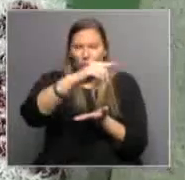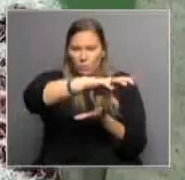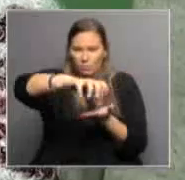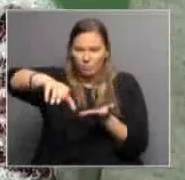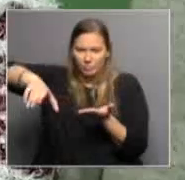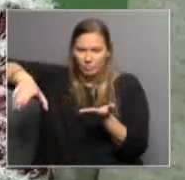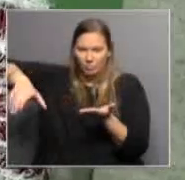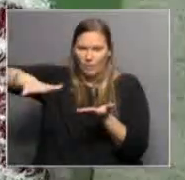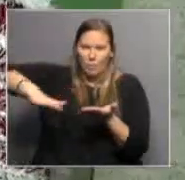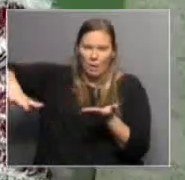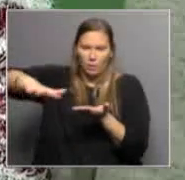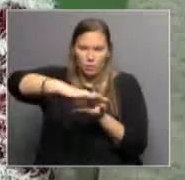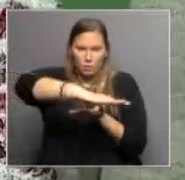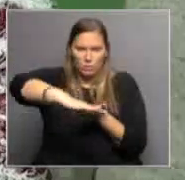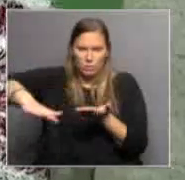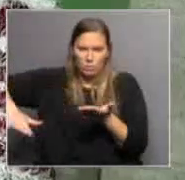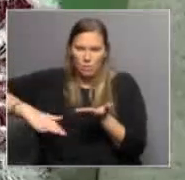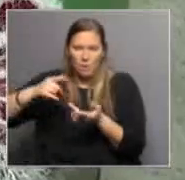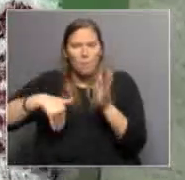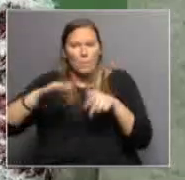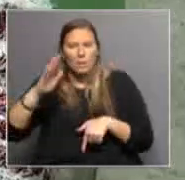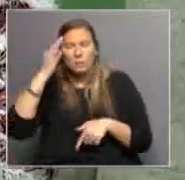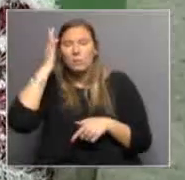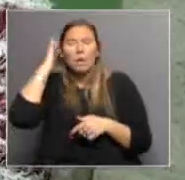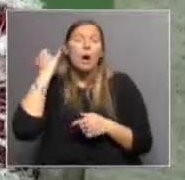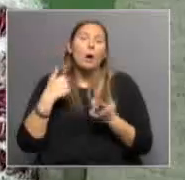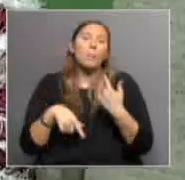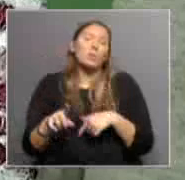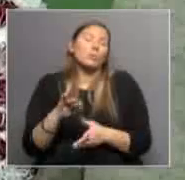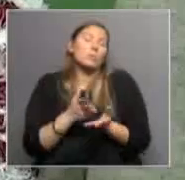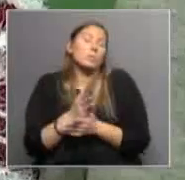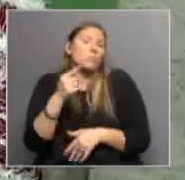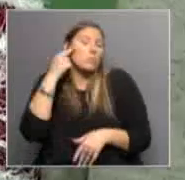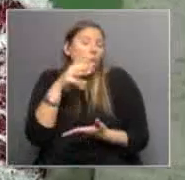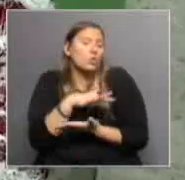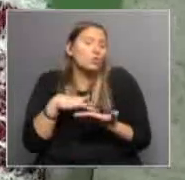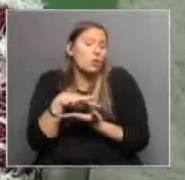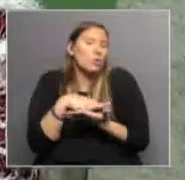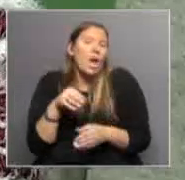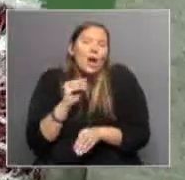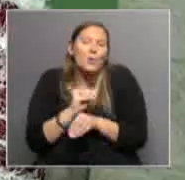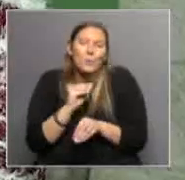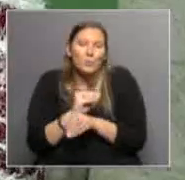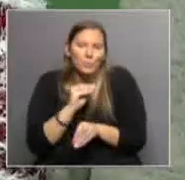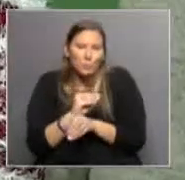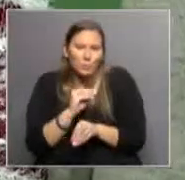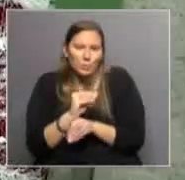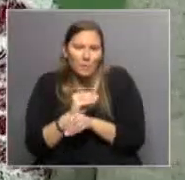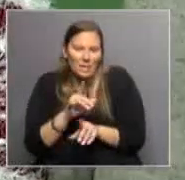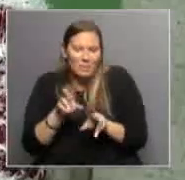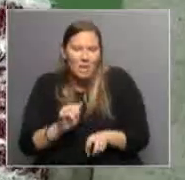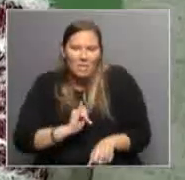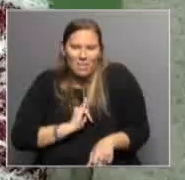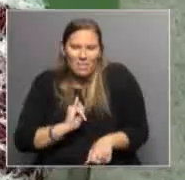poblaciones son numéricamente un número mayor. Pero se quedó como la zona donde la cultura y los aspectos